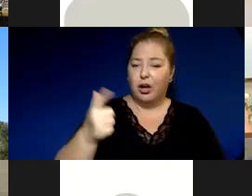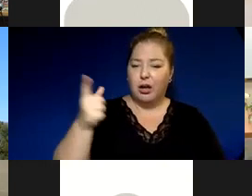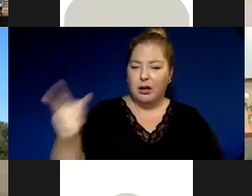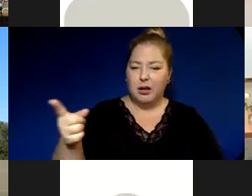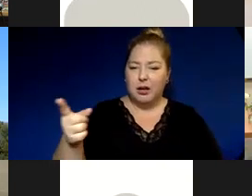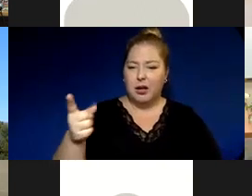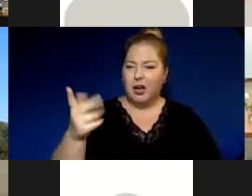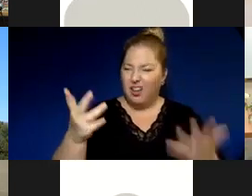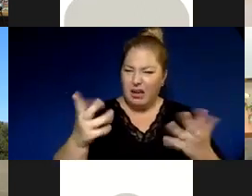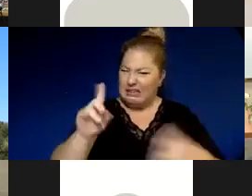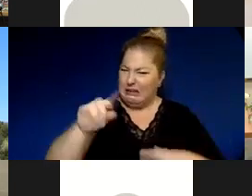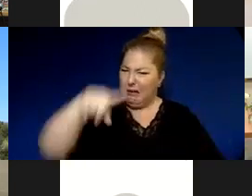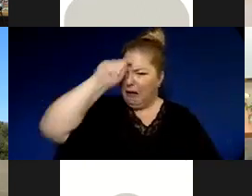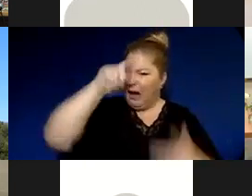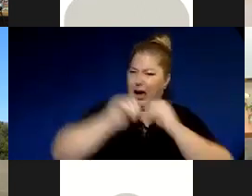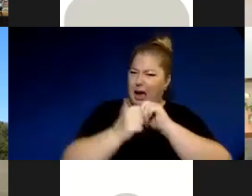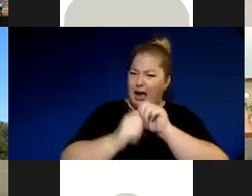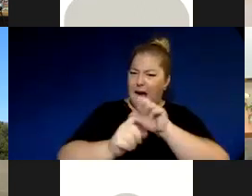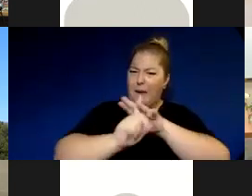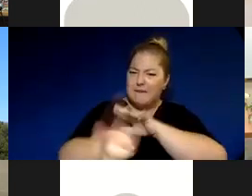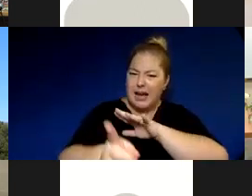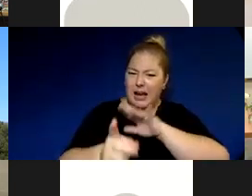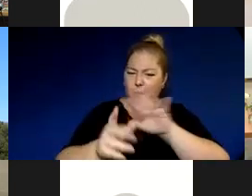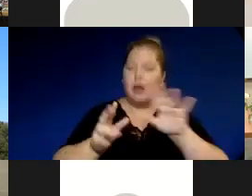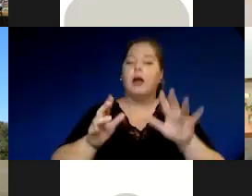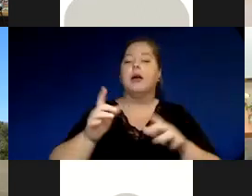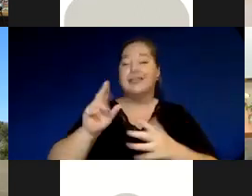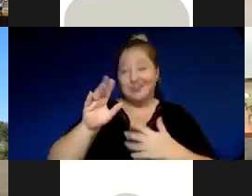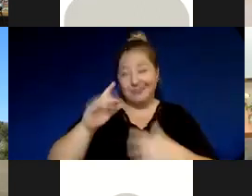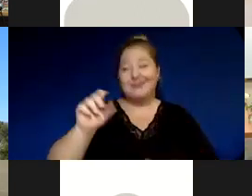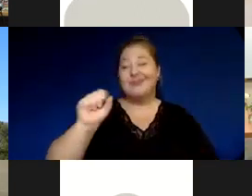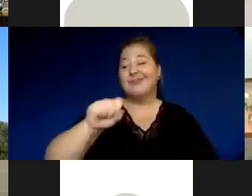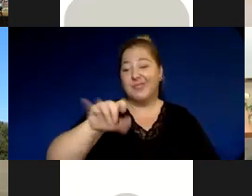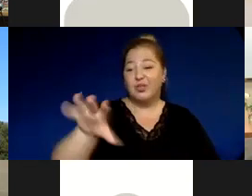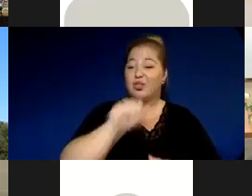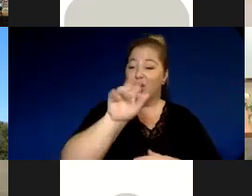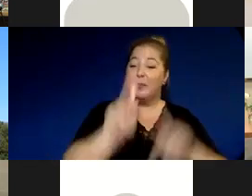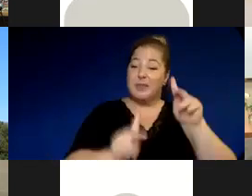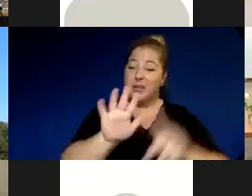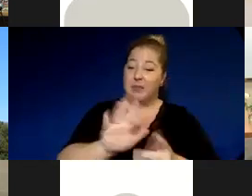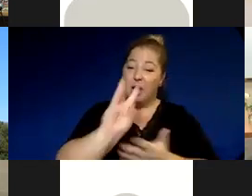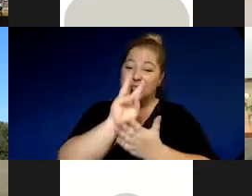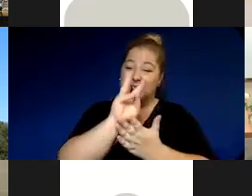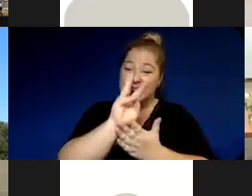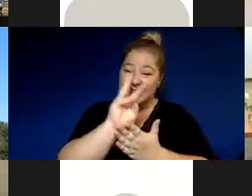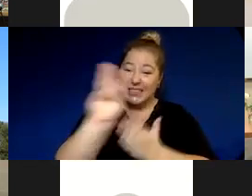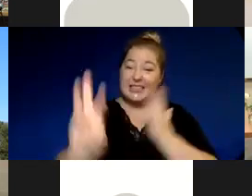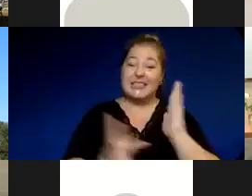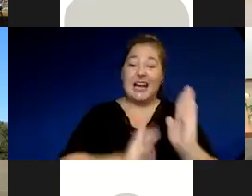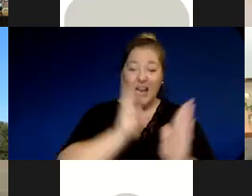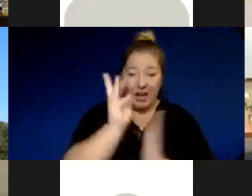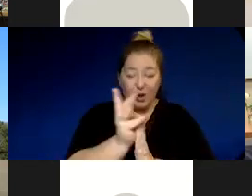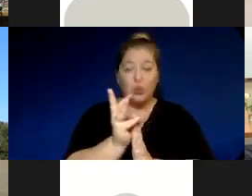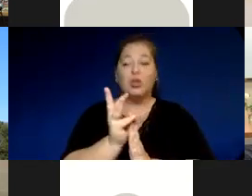que se deja para hacer esto posible. Entonces, por favor, sepa que estamos haciendo todo lo posible para